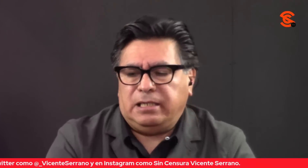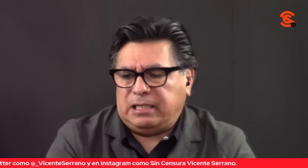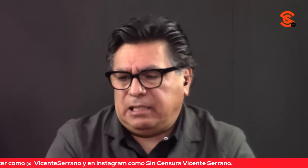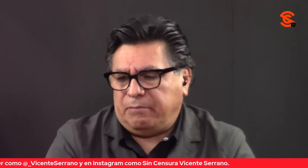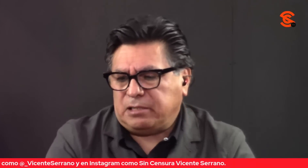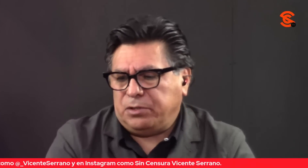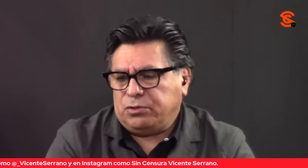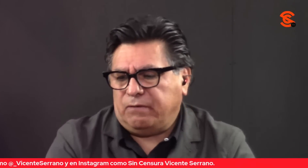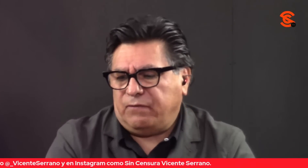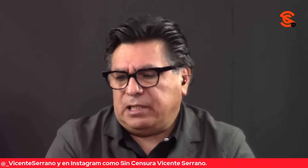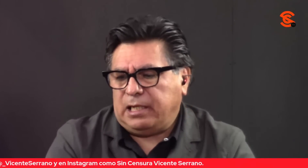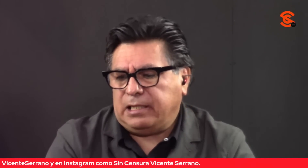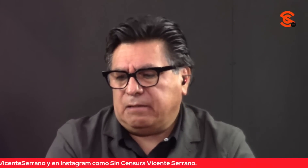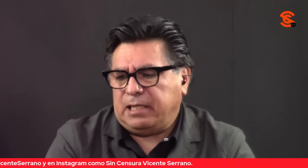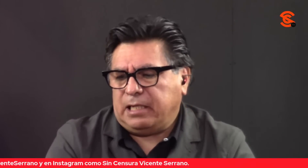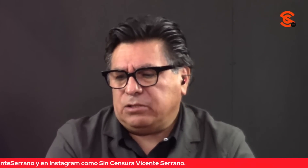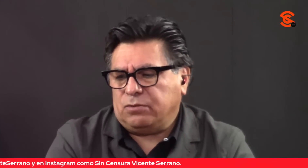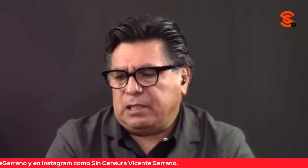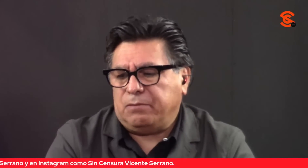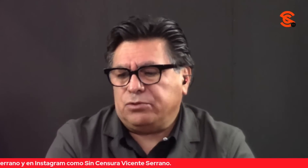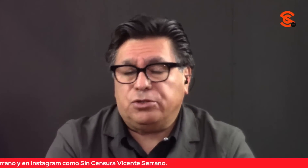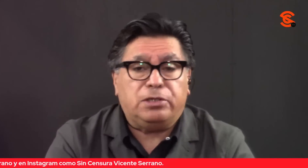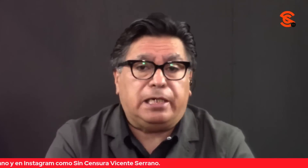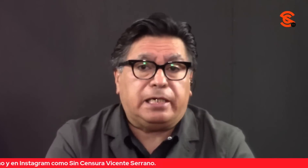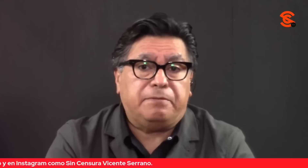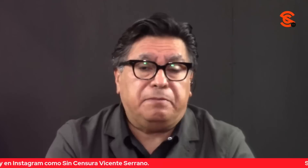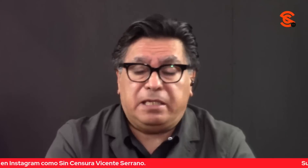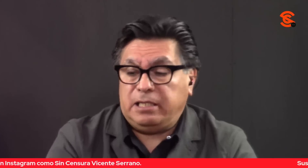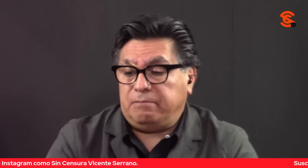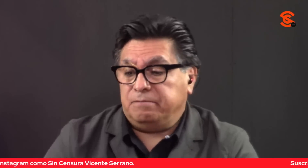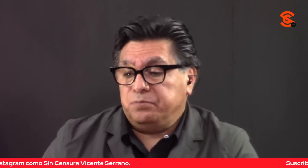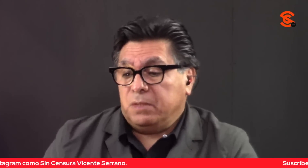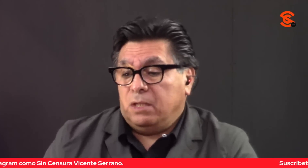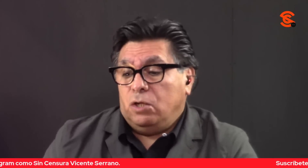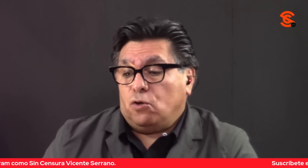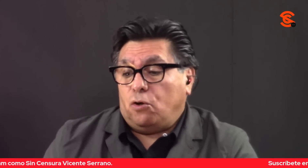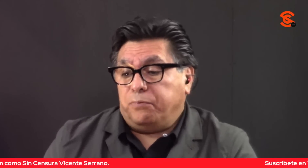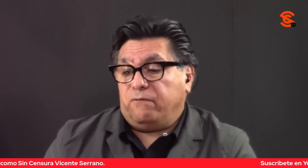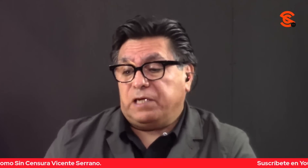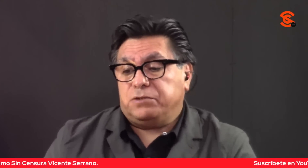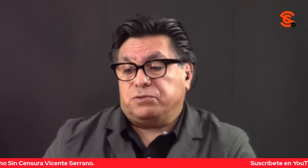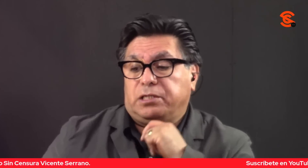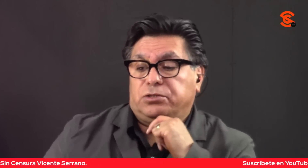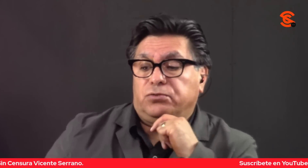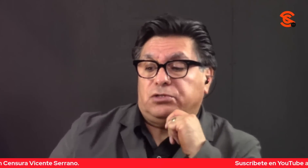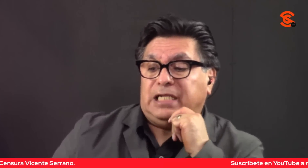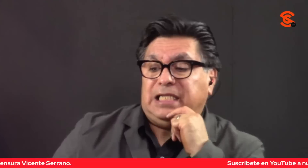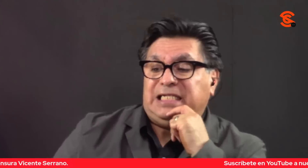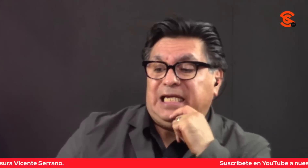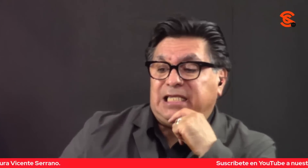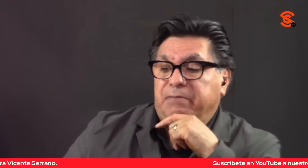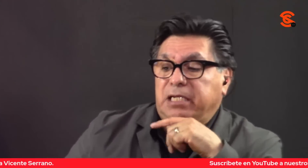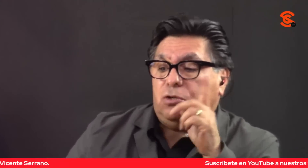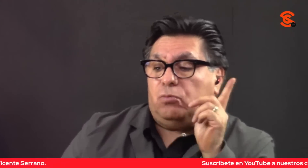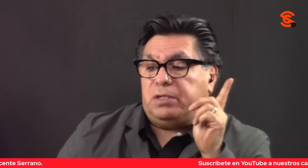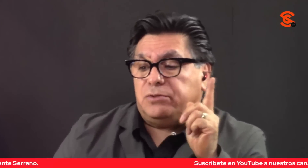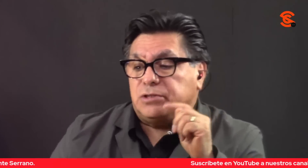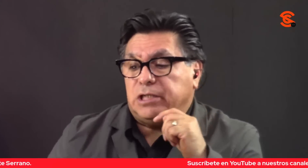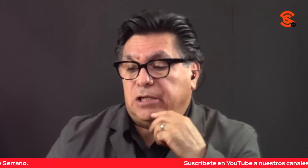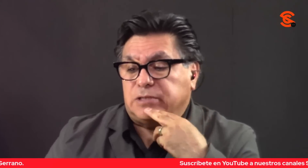para el Departamento de Defensa y la Casa Blanca sobre la evolución de la guerra de Vietnam, copió, fíjense ustedes, un total de